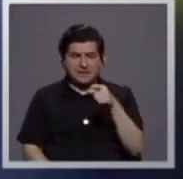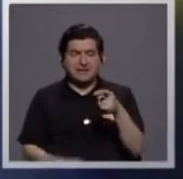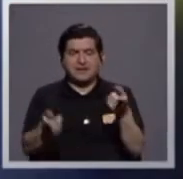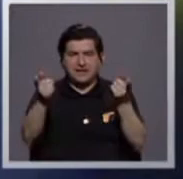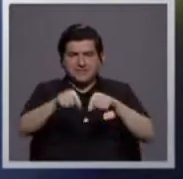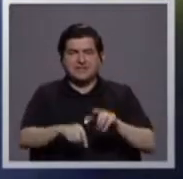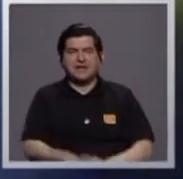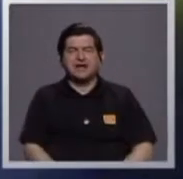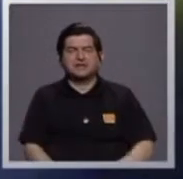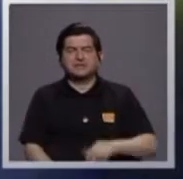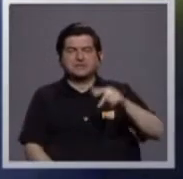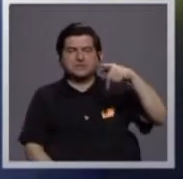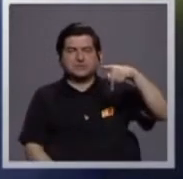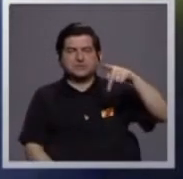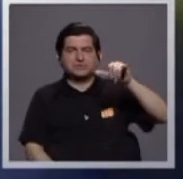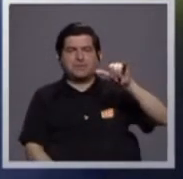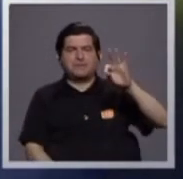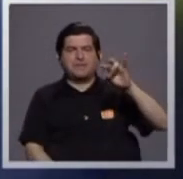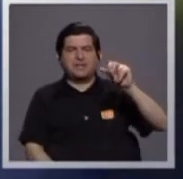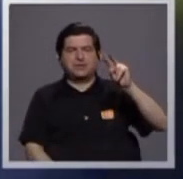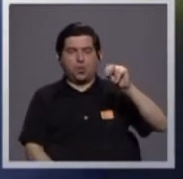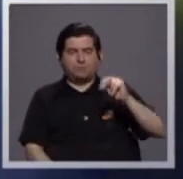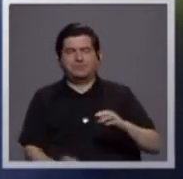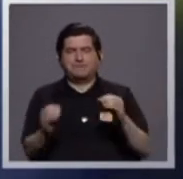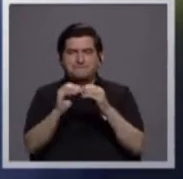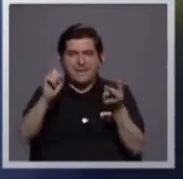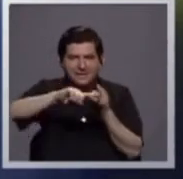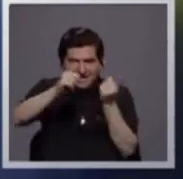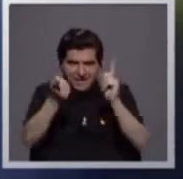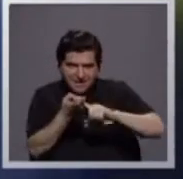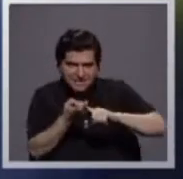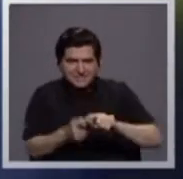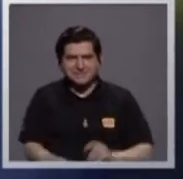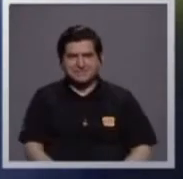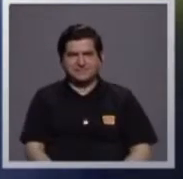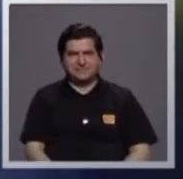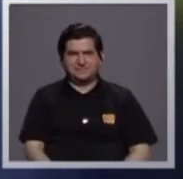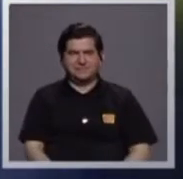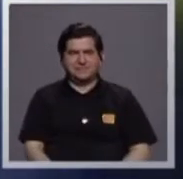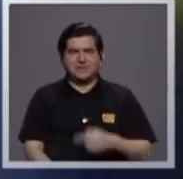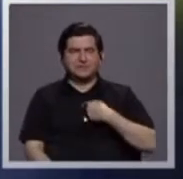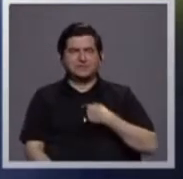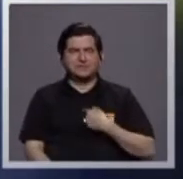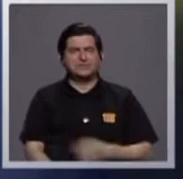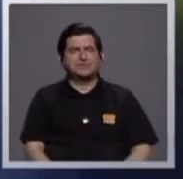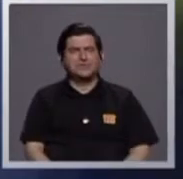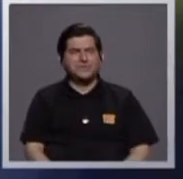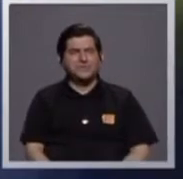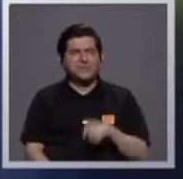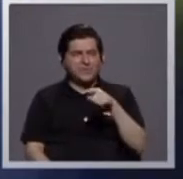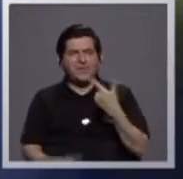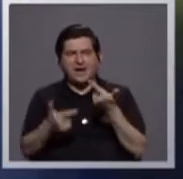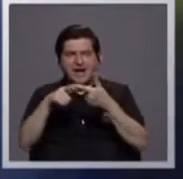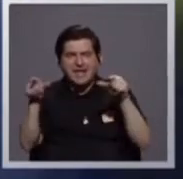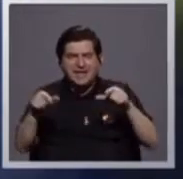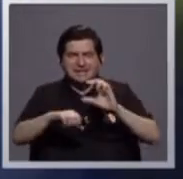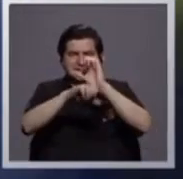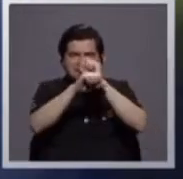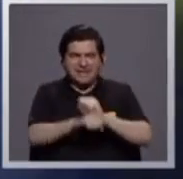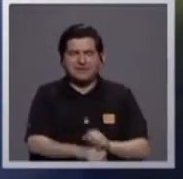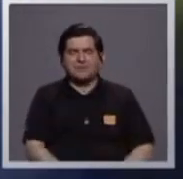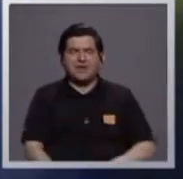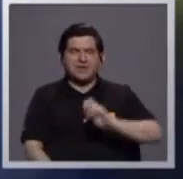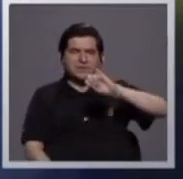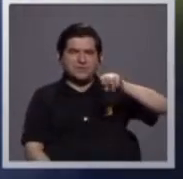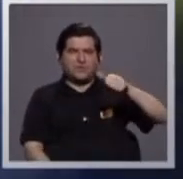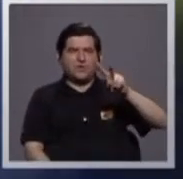Python, que es mucho más amigable, ¿no? Porque siempre si uno se limita a esos lenguajes tradicionales como Java